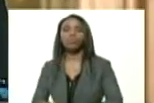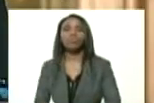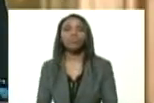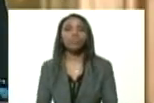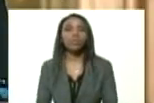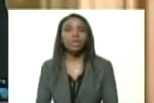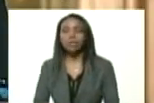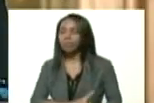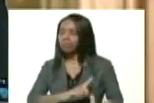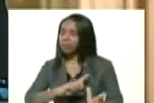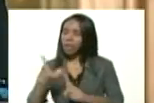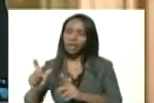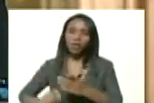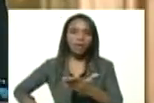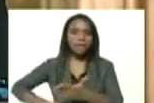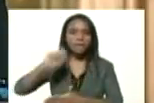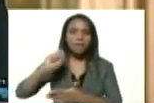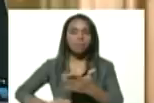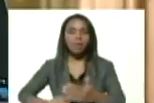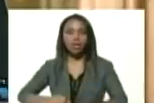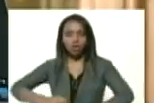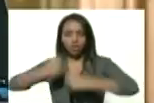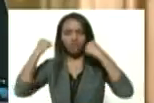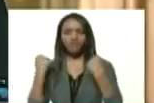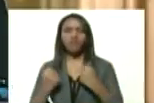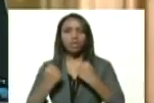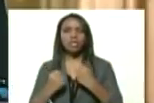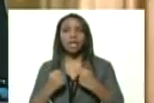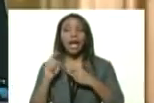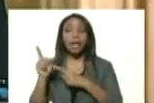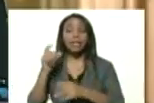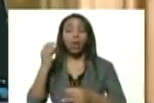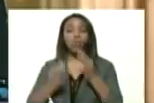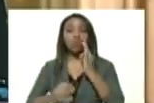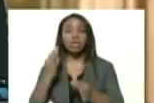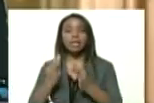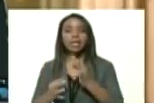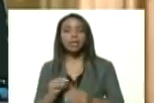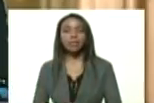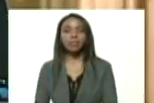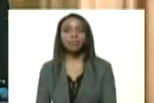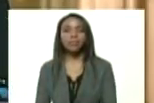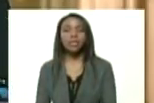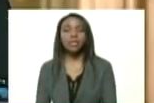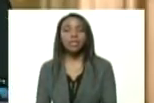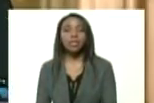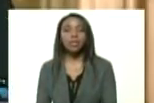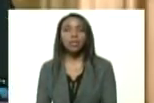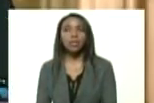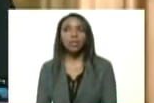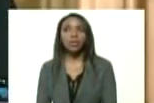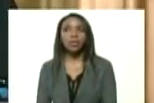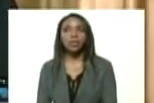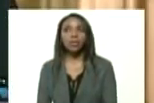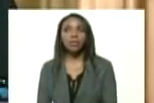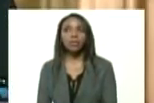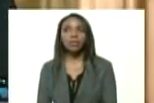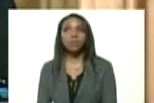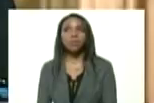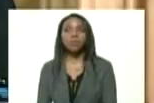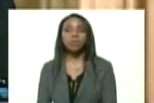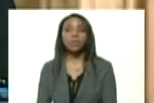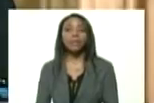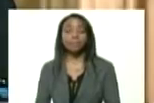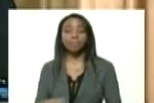listo y firme estoy para que haya justicia así que bueno se ha